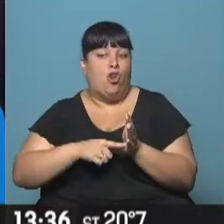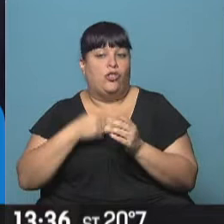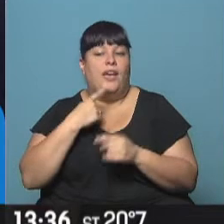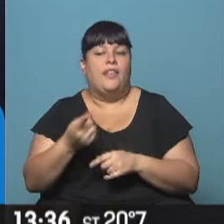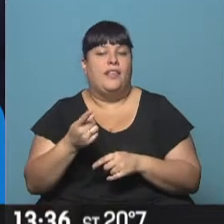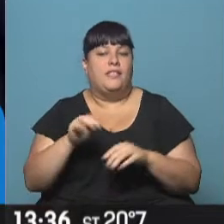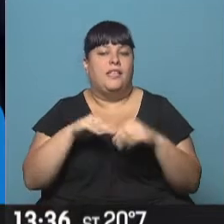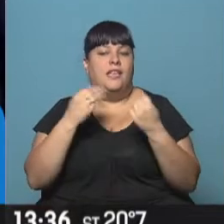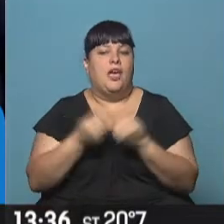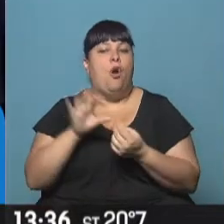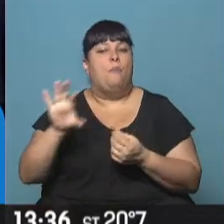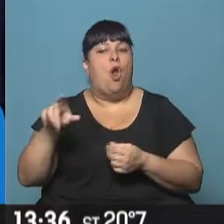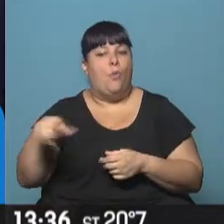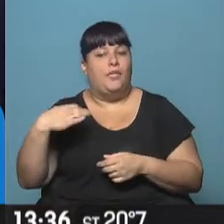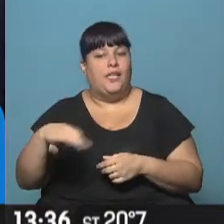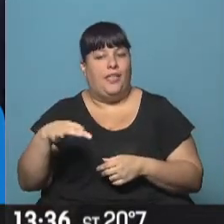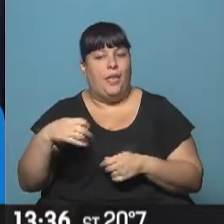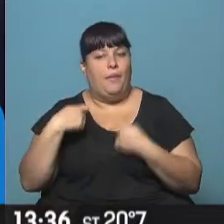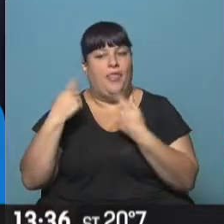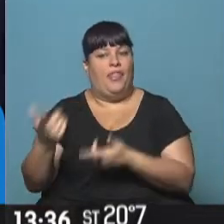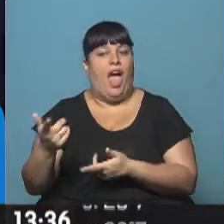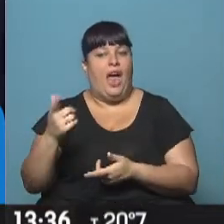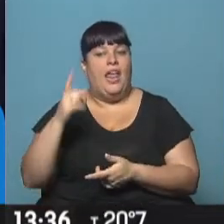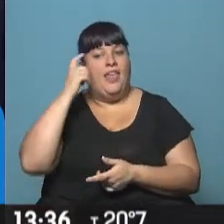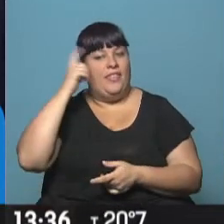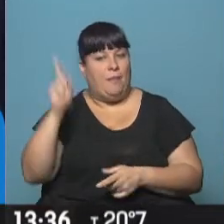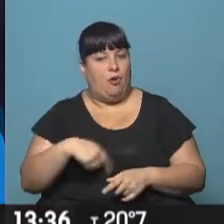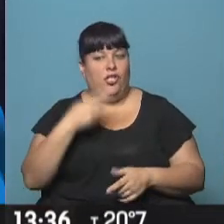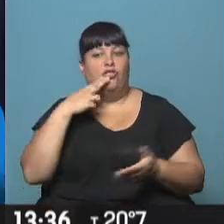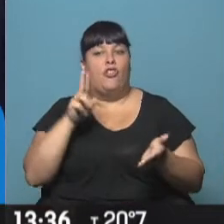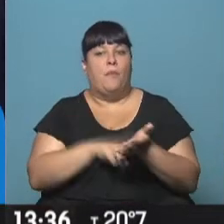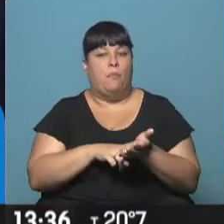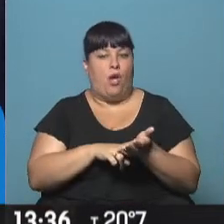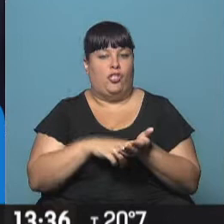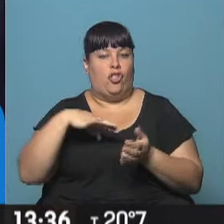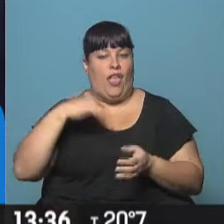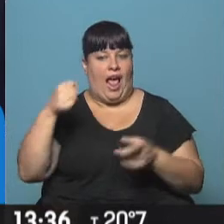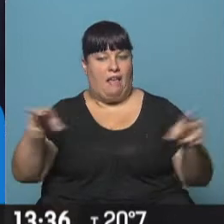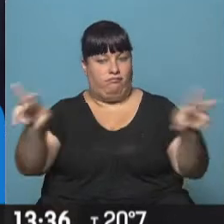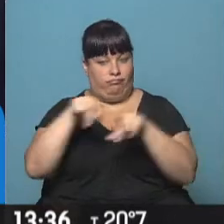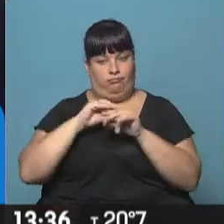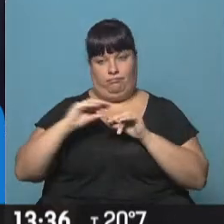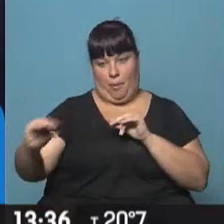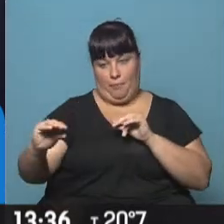de que la provincia debería recibir el 10% del impuesto a las ganancias.